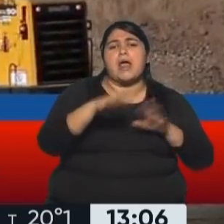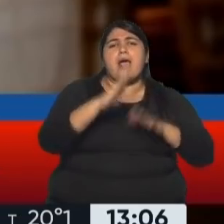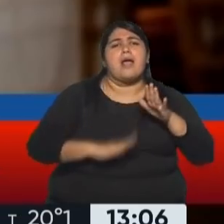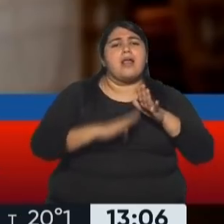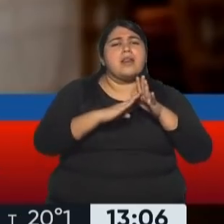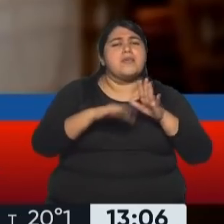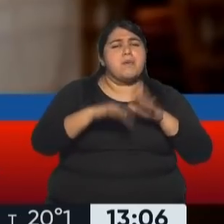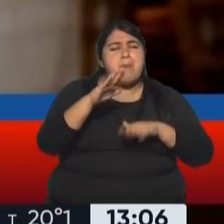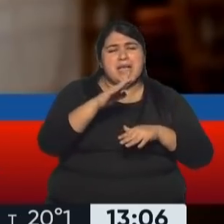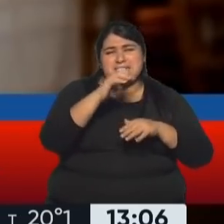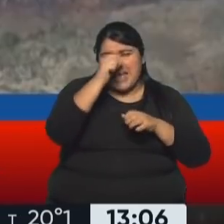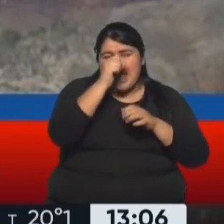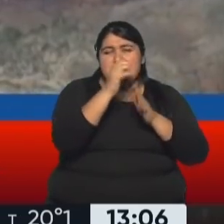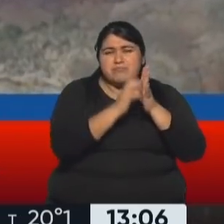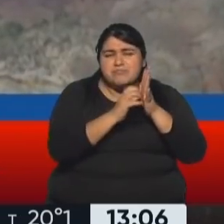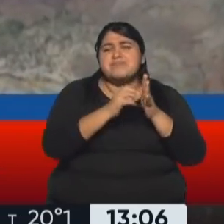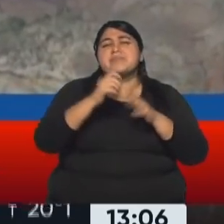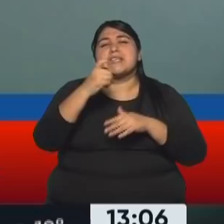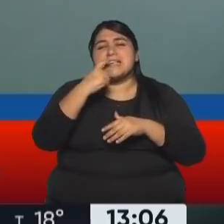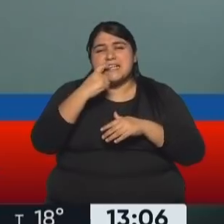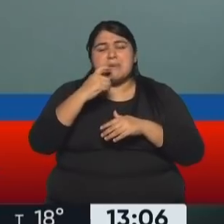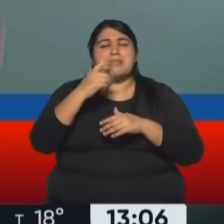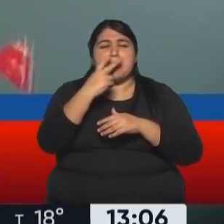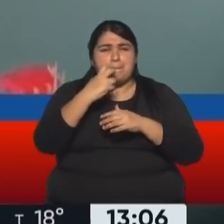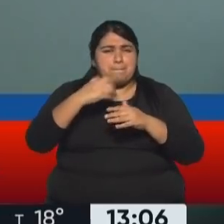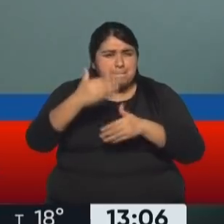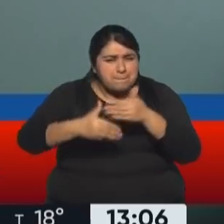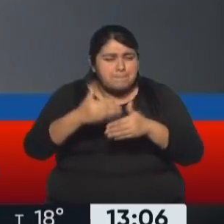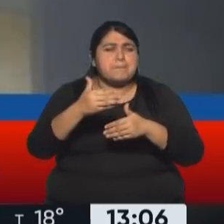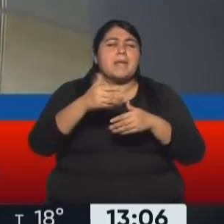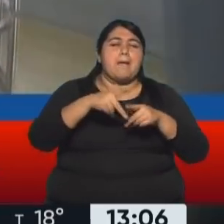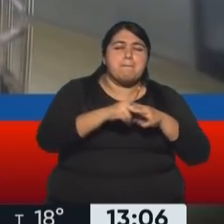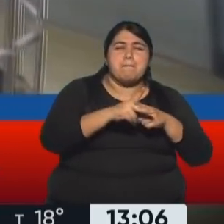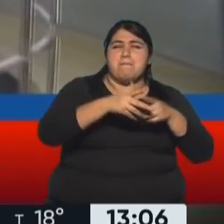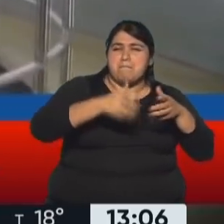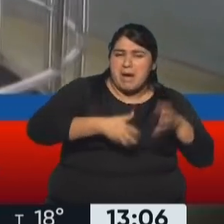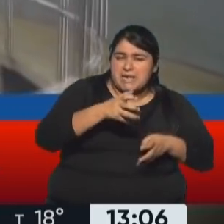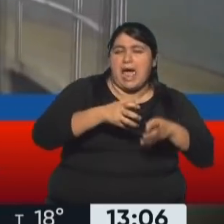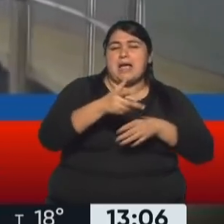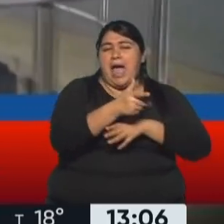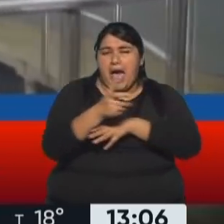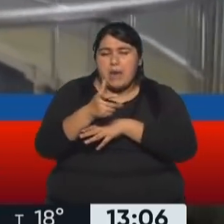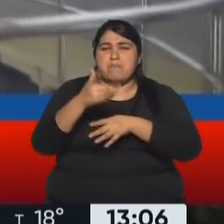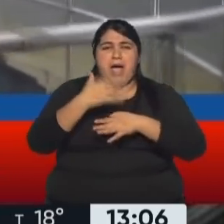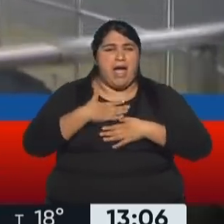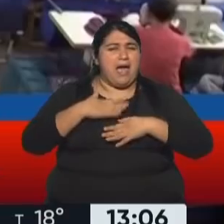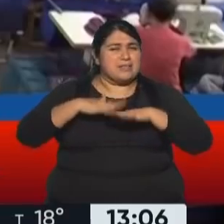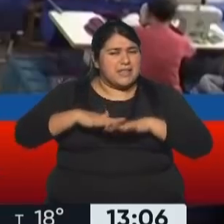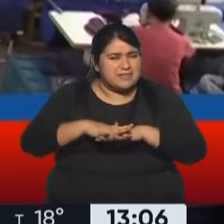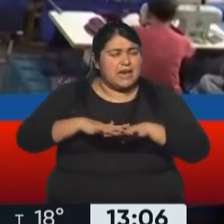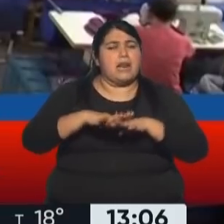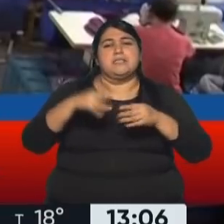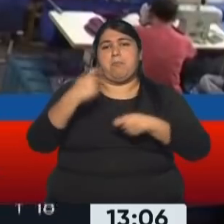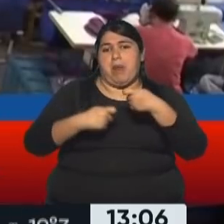en minería, procesamiento de metales, energía, cemento, químicos, maquinarias, armamentos, textiles y plásticos. Y